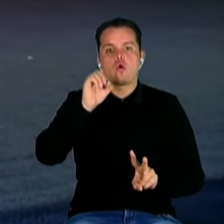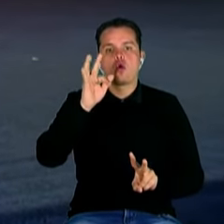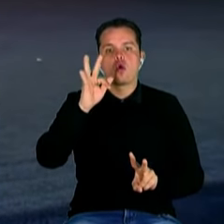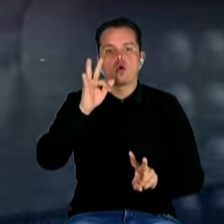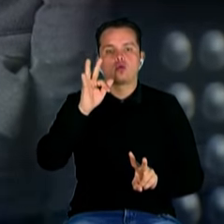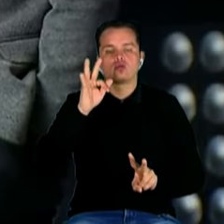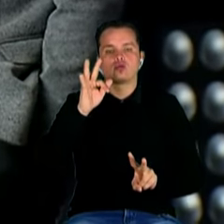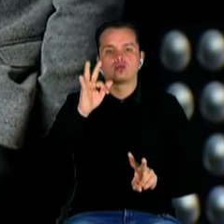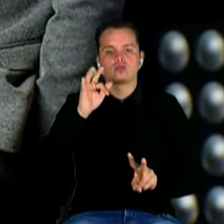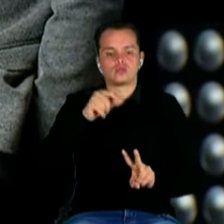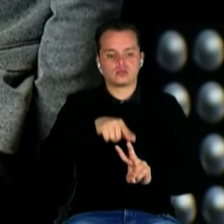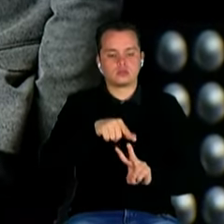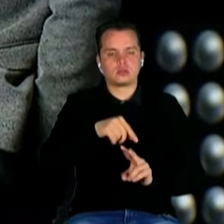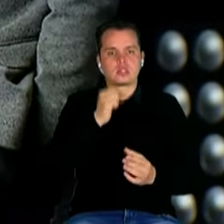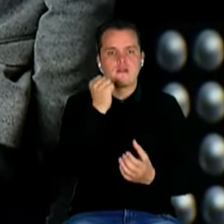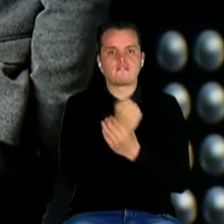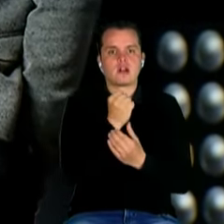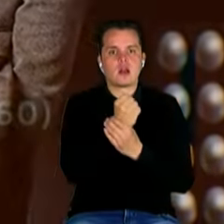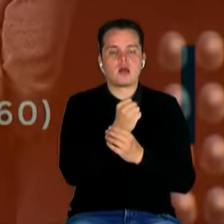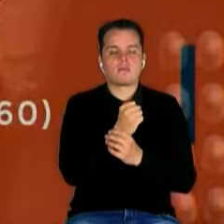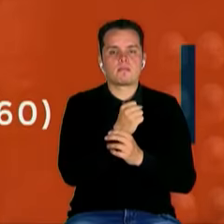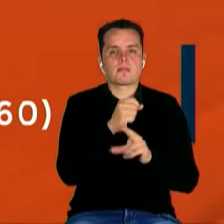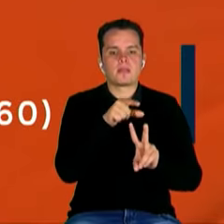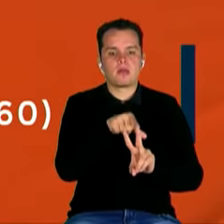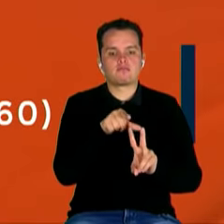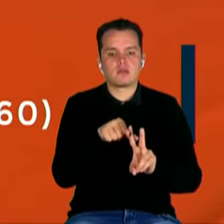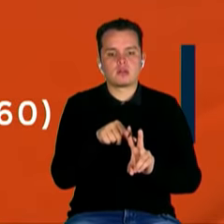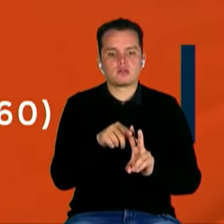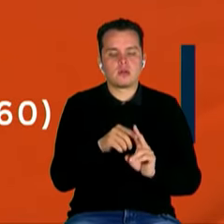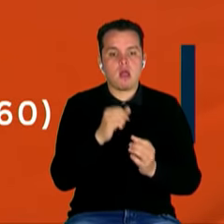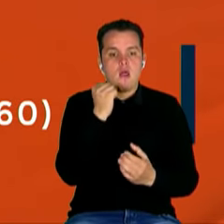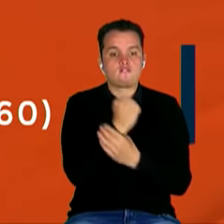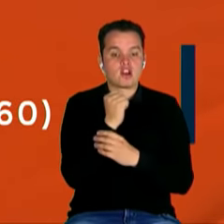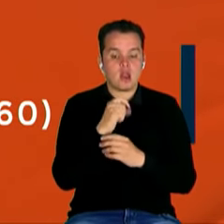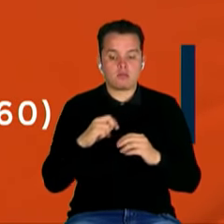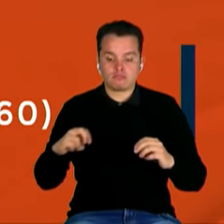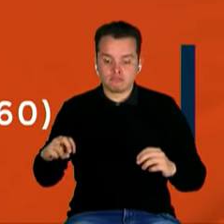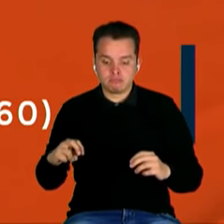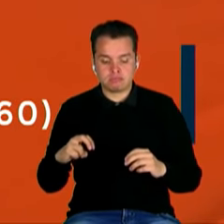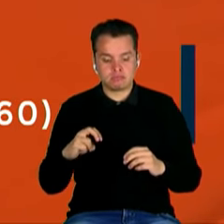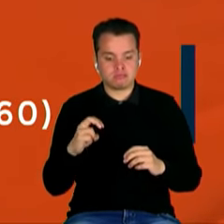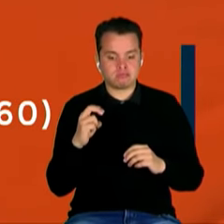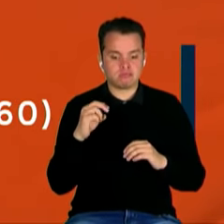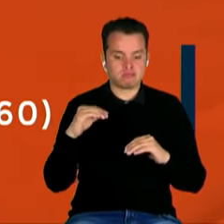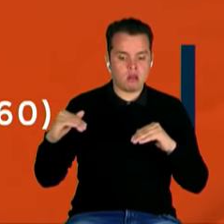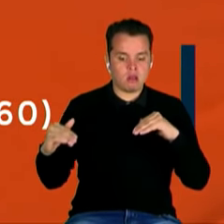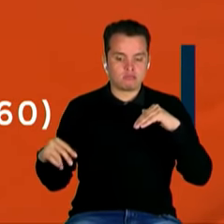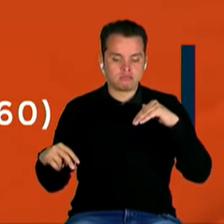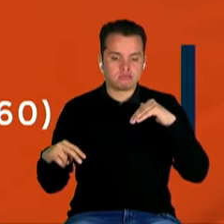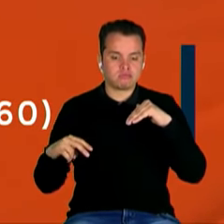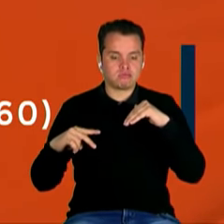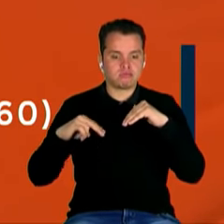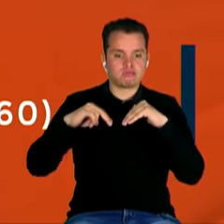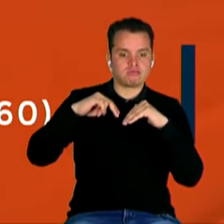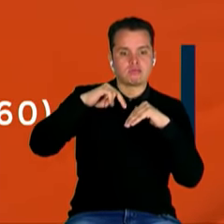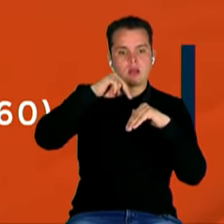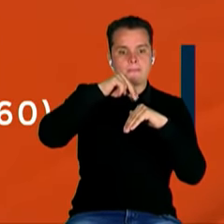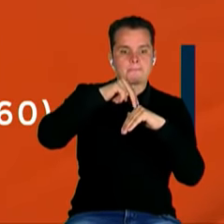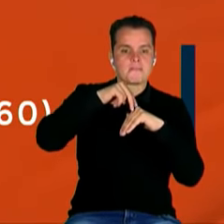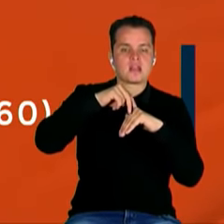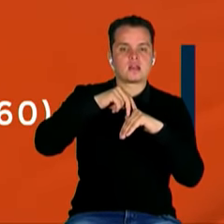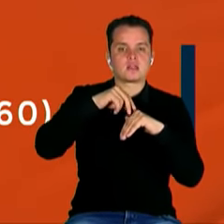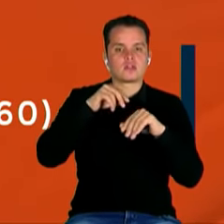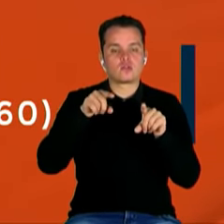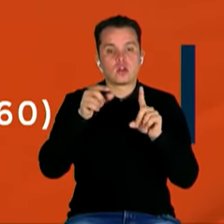Dice el versículo 1, que subió pues Abraham de Egipto hacia el Negev, él y su mujer, con todo lo que